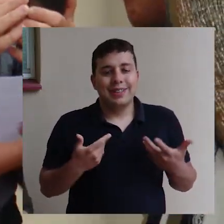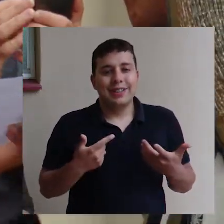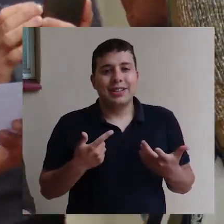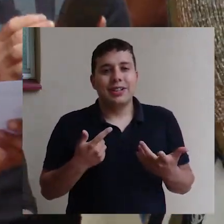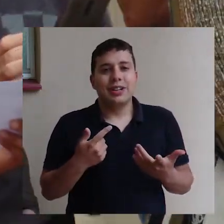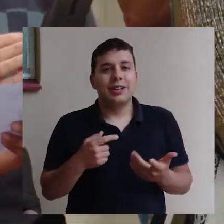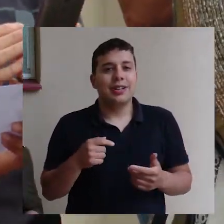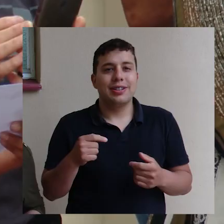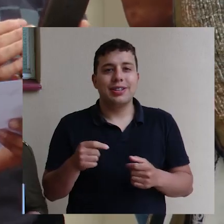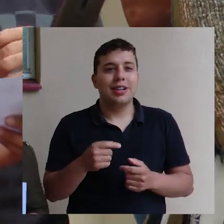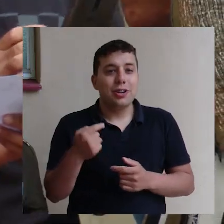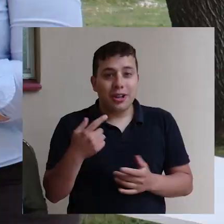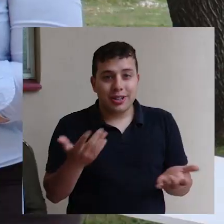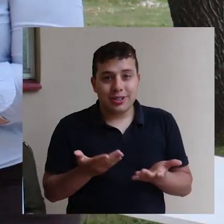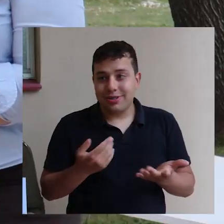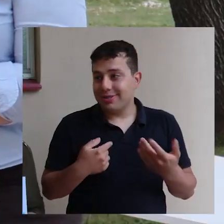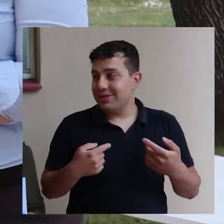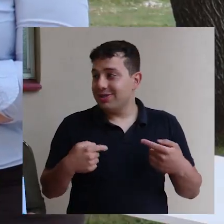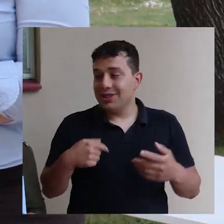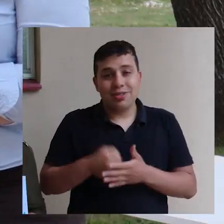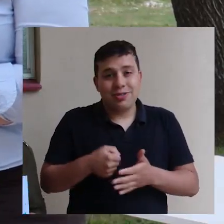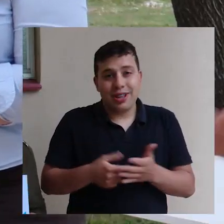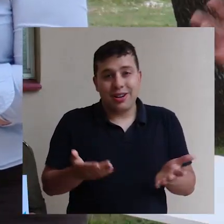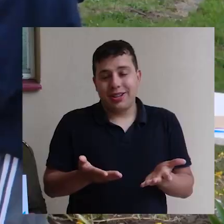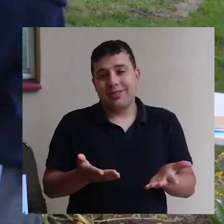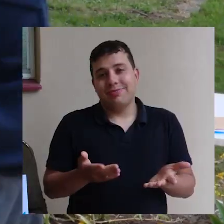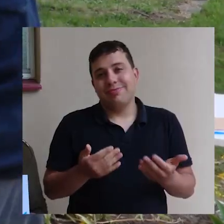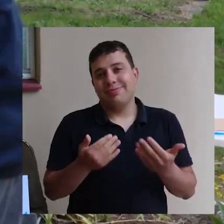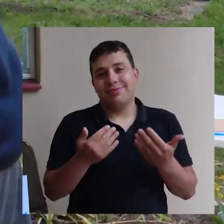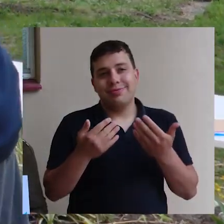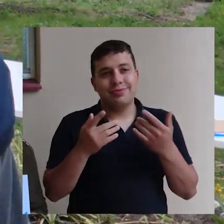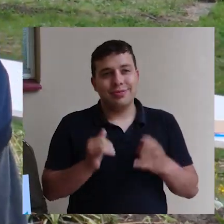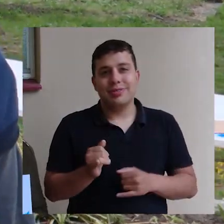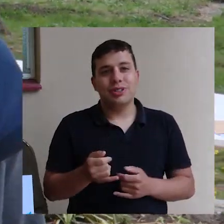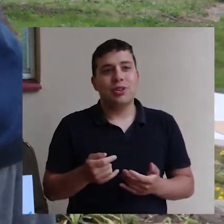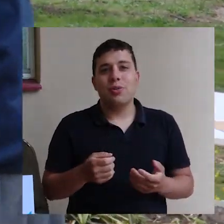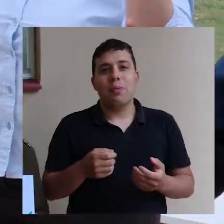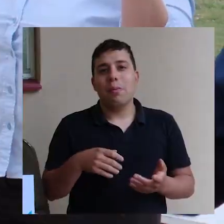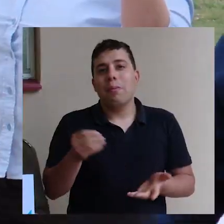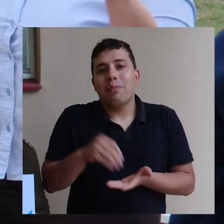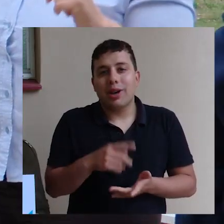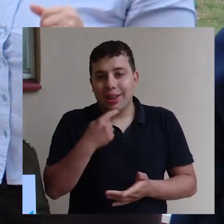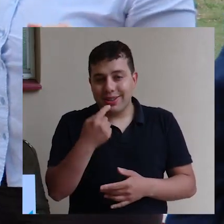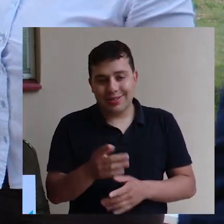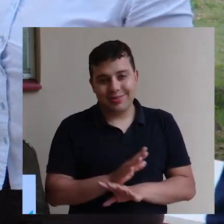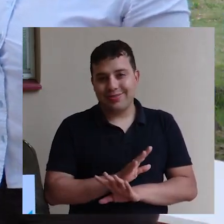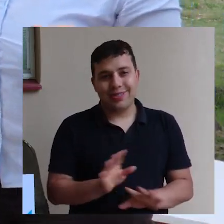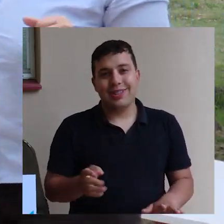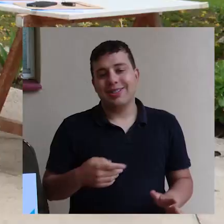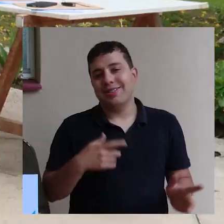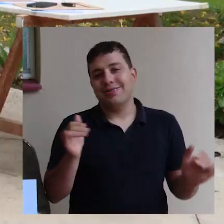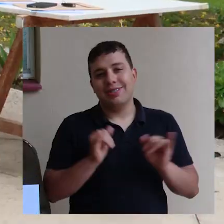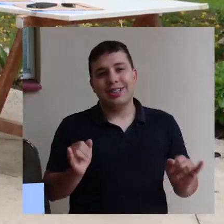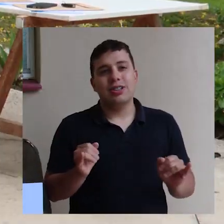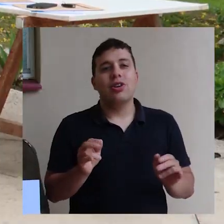No pensé que me ibas a decir, hacer todo esto. La verdad que sí, ¿qué más te puedo decir? Feliz, feliz,